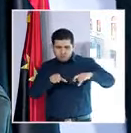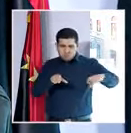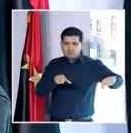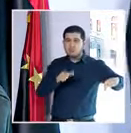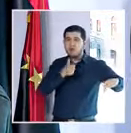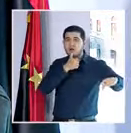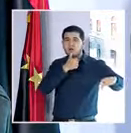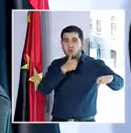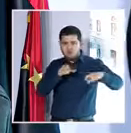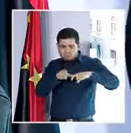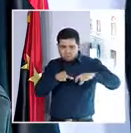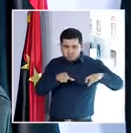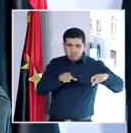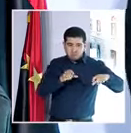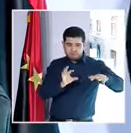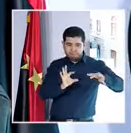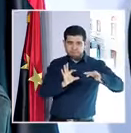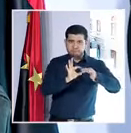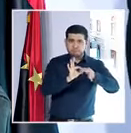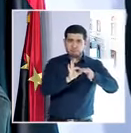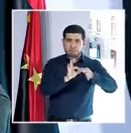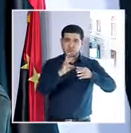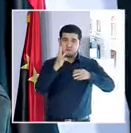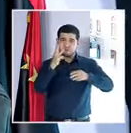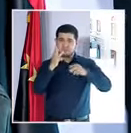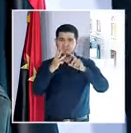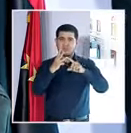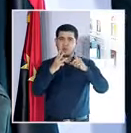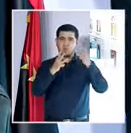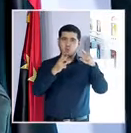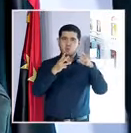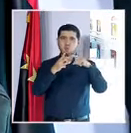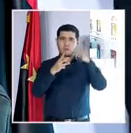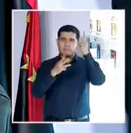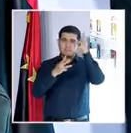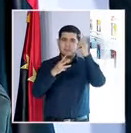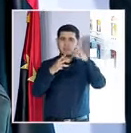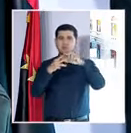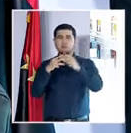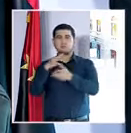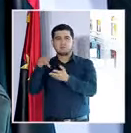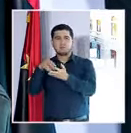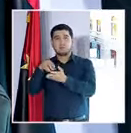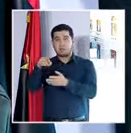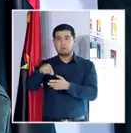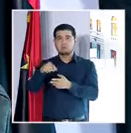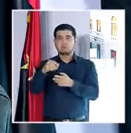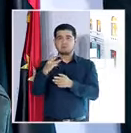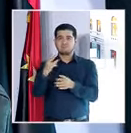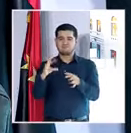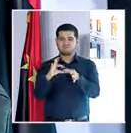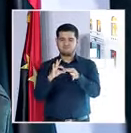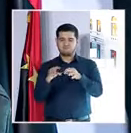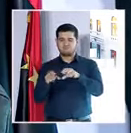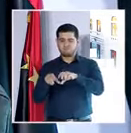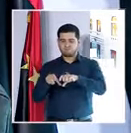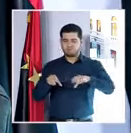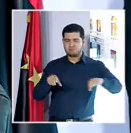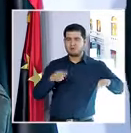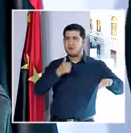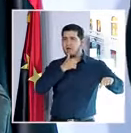permitirán, una vez esté terminado el acueducto metropolitano, llevar agua a Patios y a Villa del